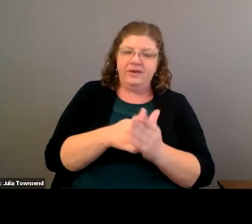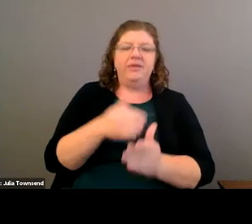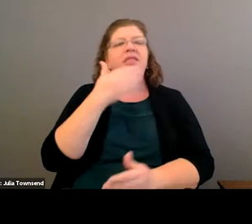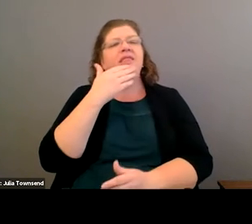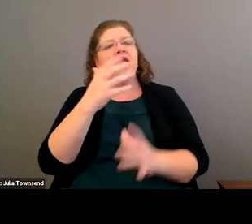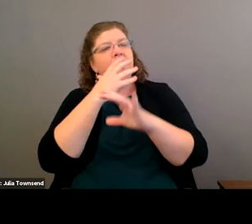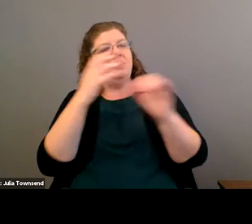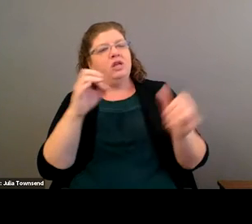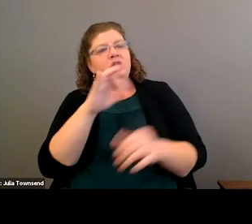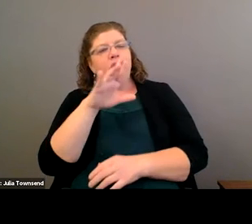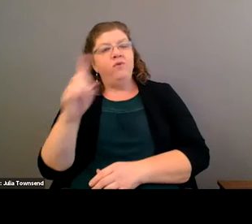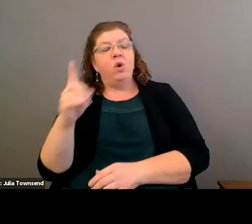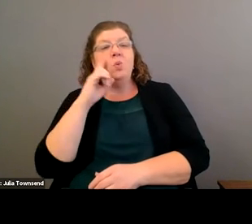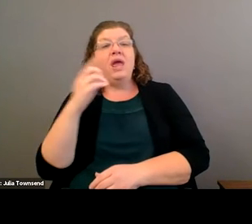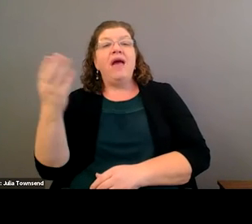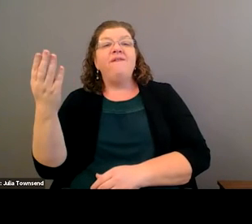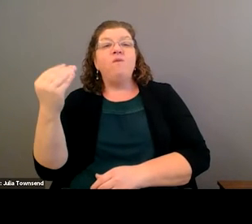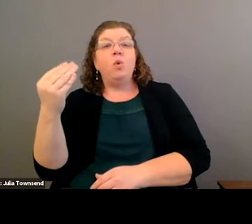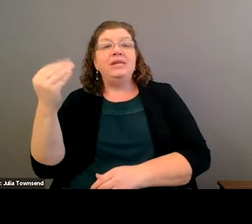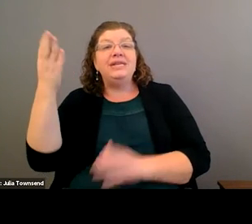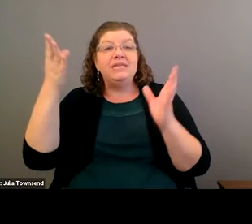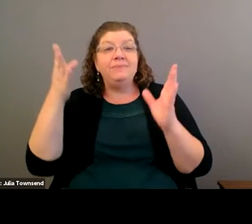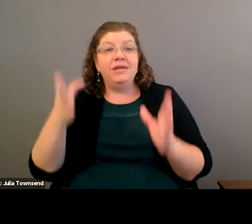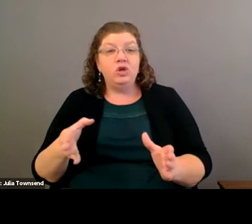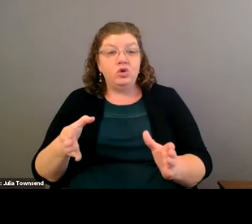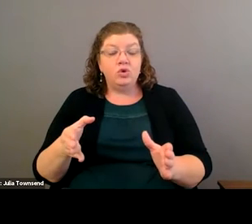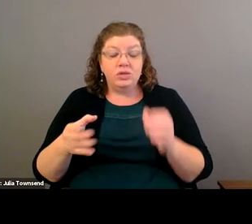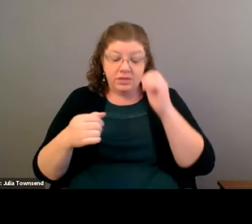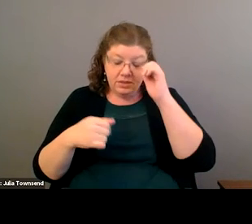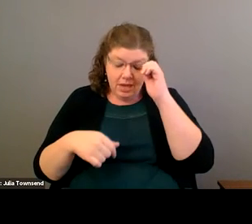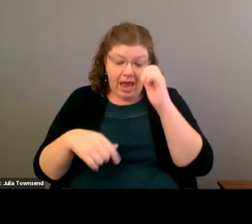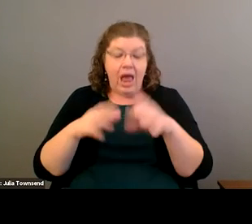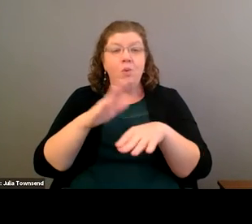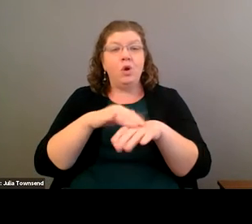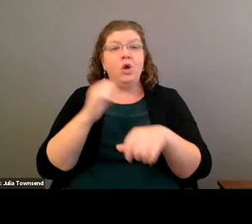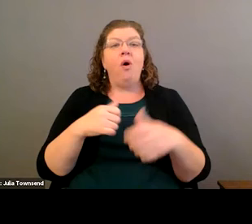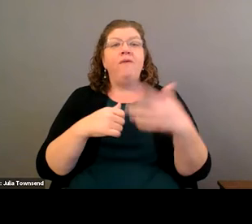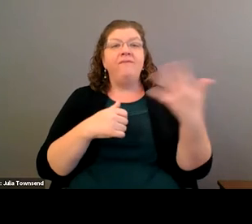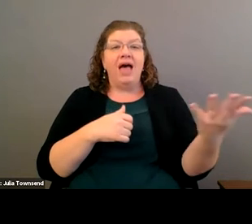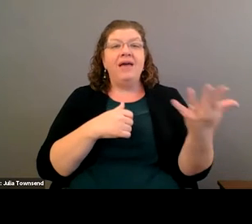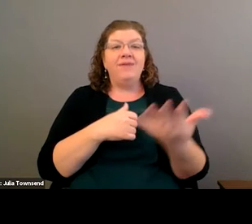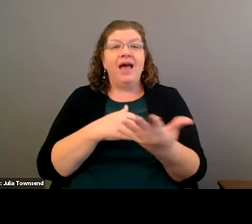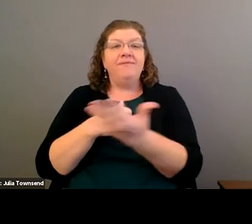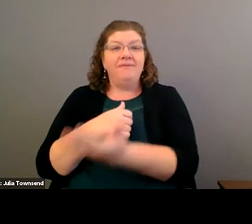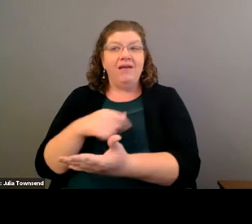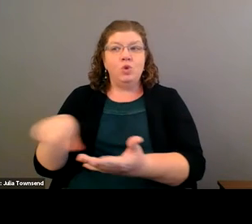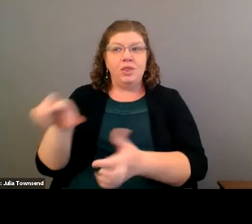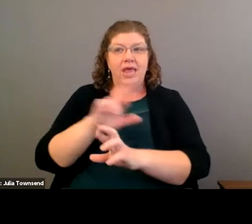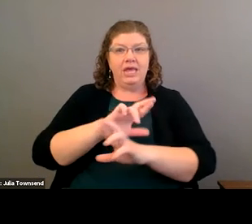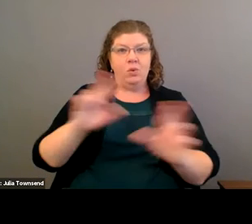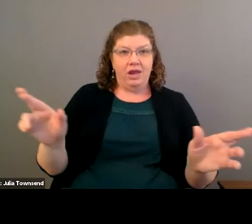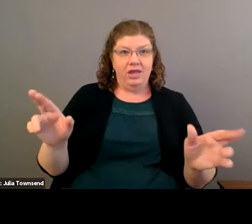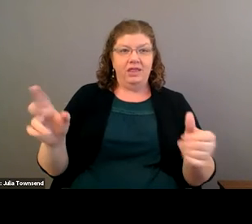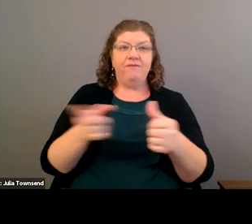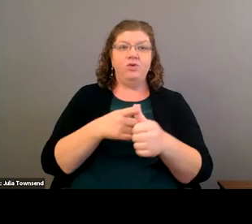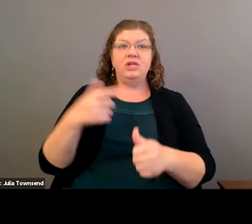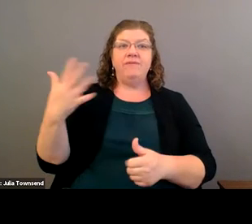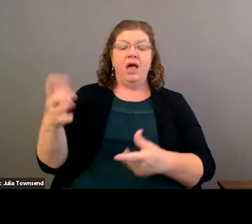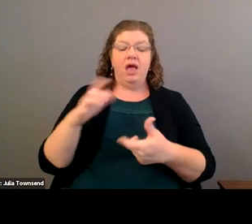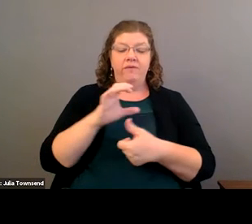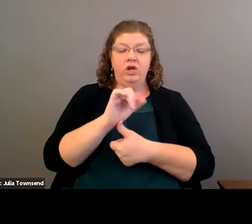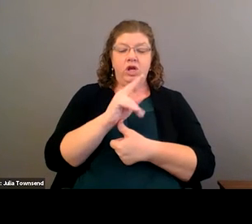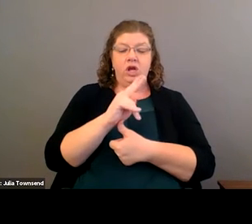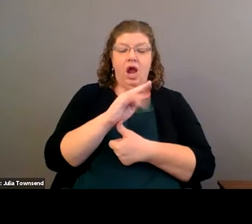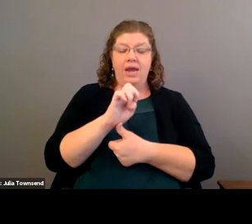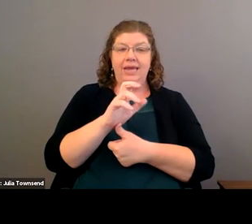orden del día? Sí, tenemos 14 personas y voy a nombrar las primeras 5 para que se vayan preparando.